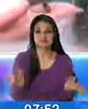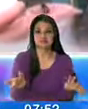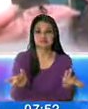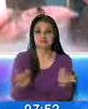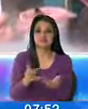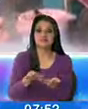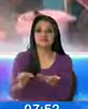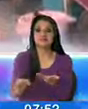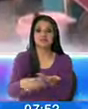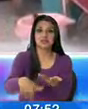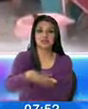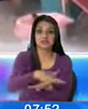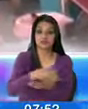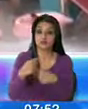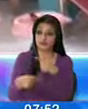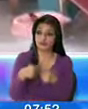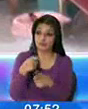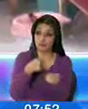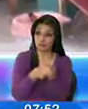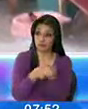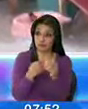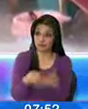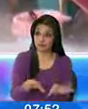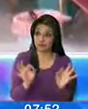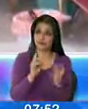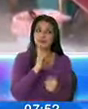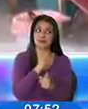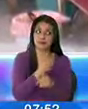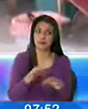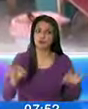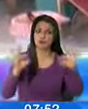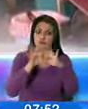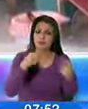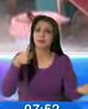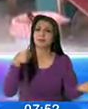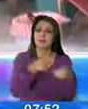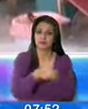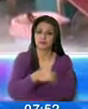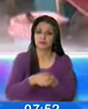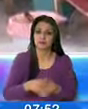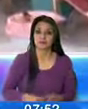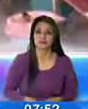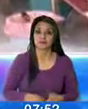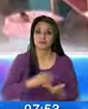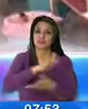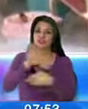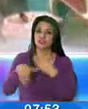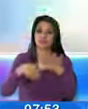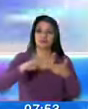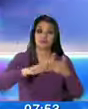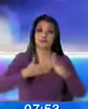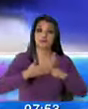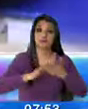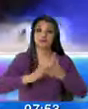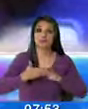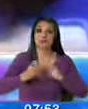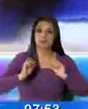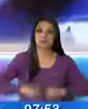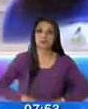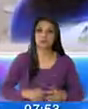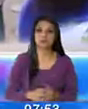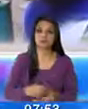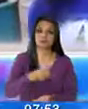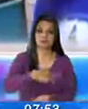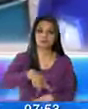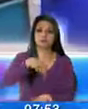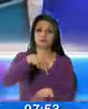que apoyar todos para que esto no se pierda. Así es, eso hay que apoyarle especialmente a todas las comunidades. Esta parroquia